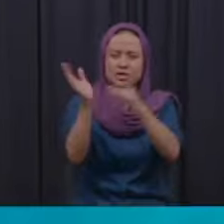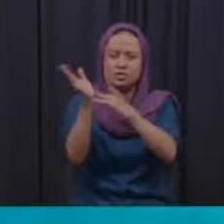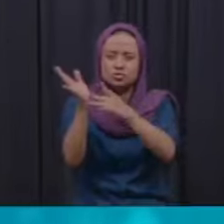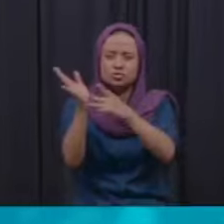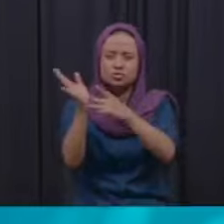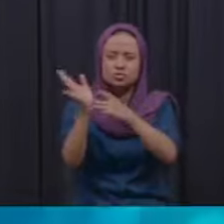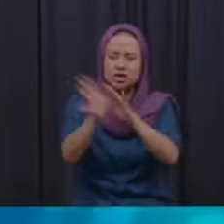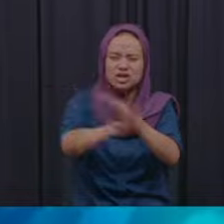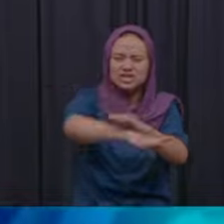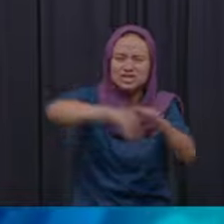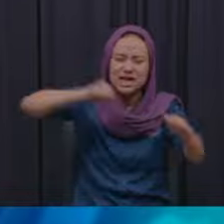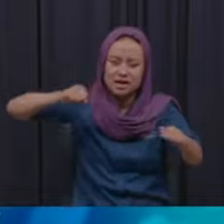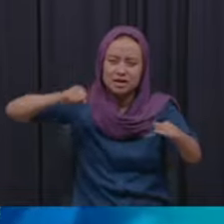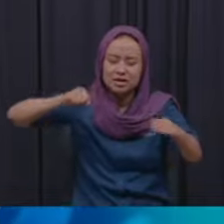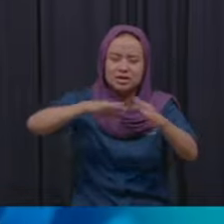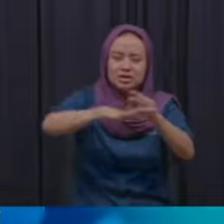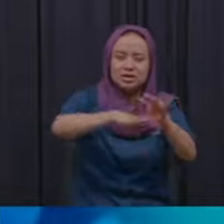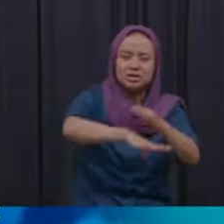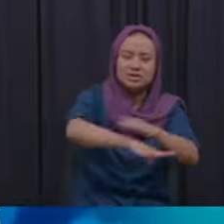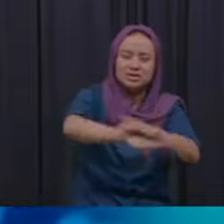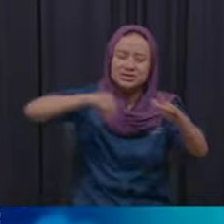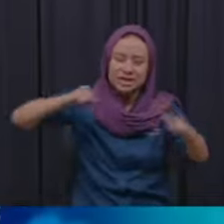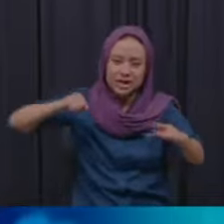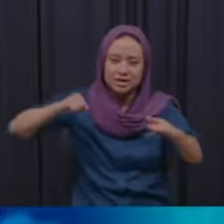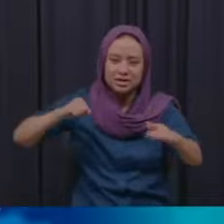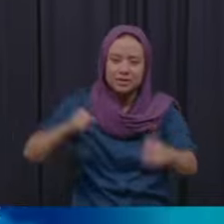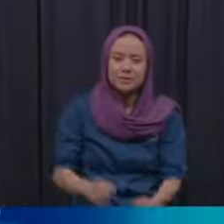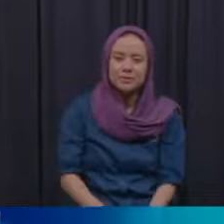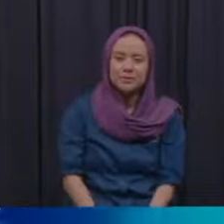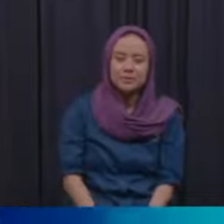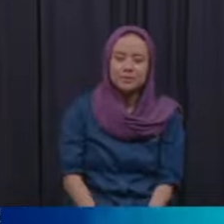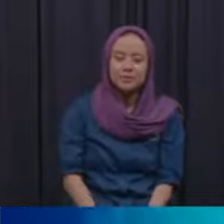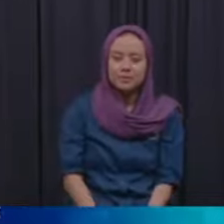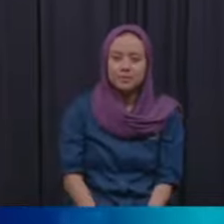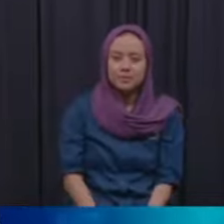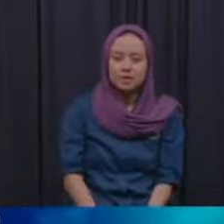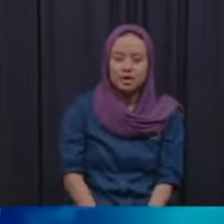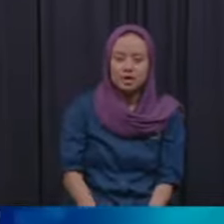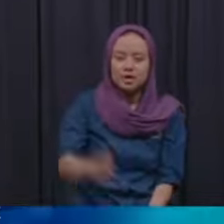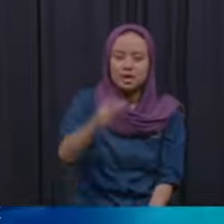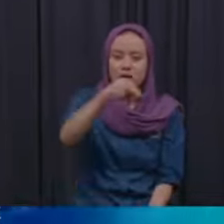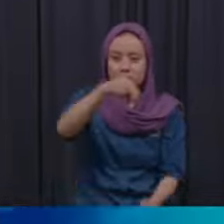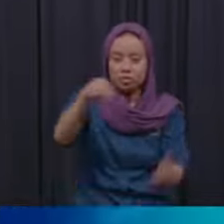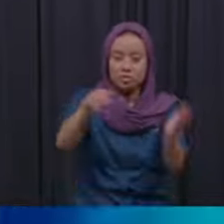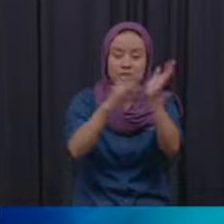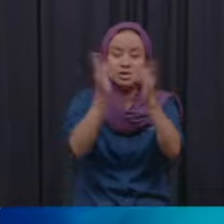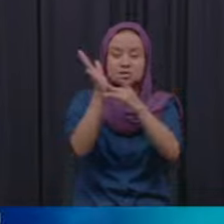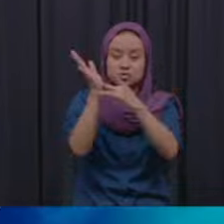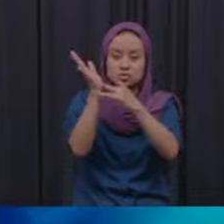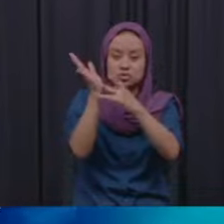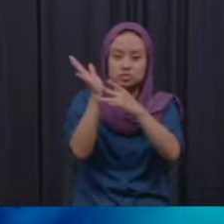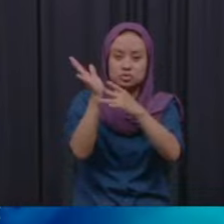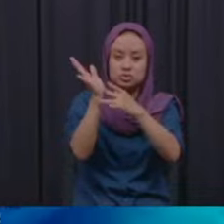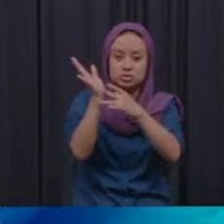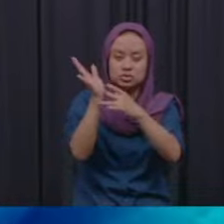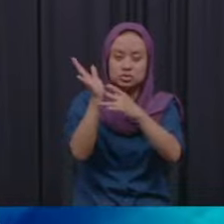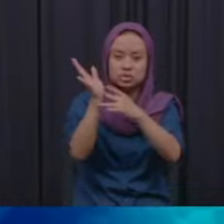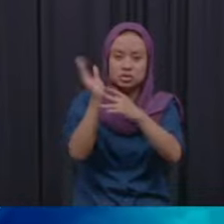ella, sal ahora, sal en el nombre de Jesús.